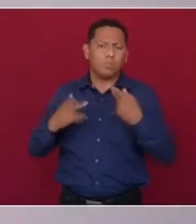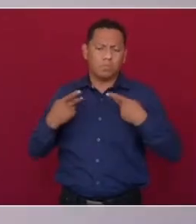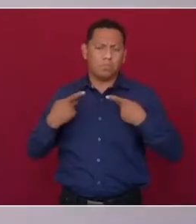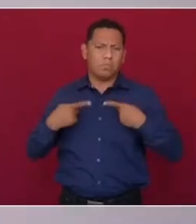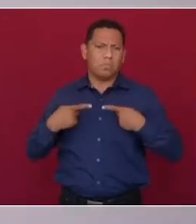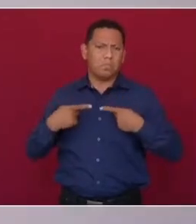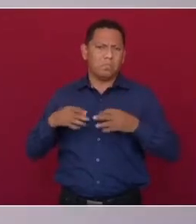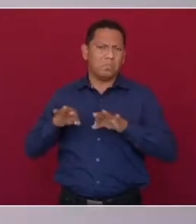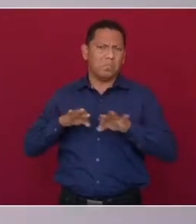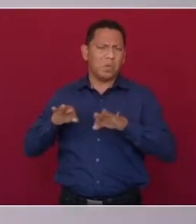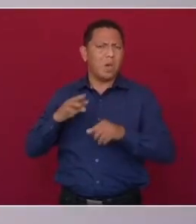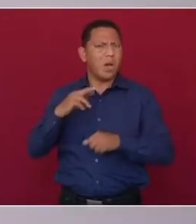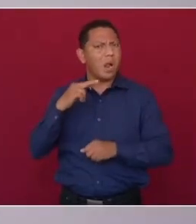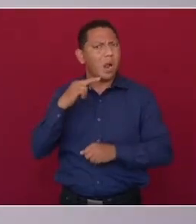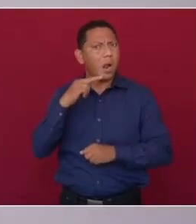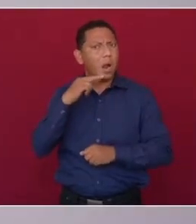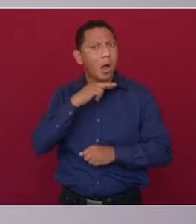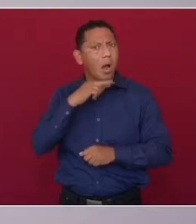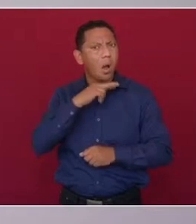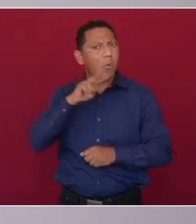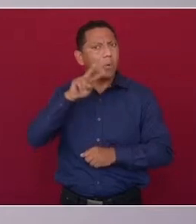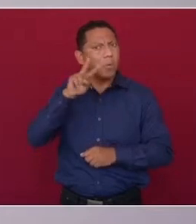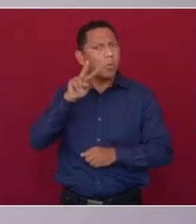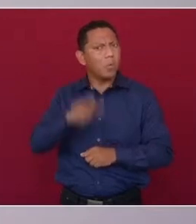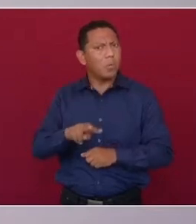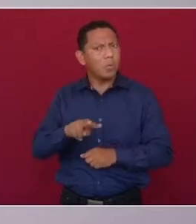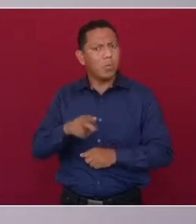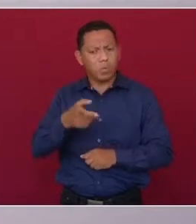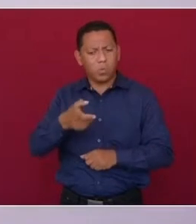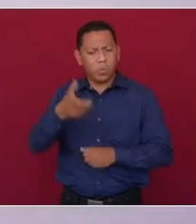en muy poco tiempo, rápido, se reactiva la